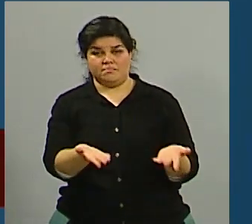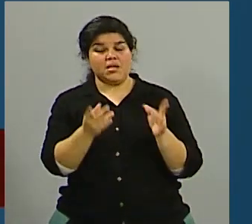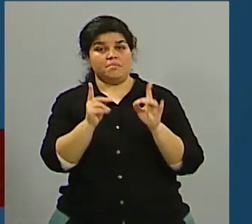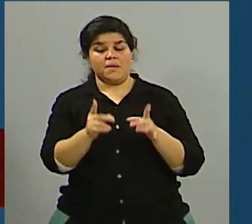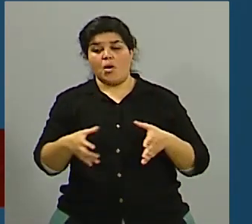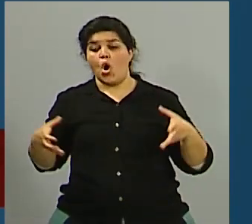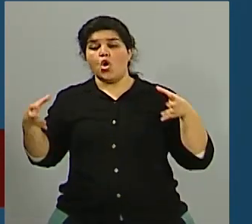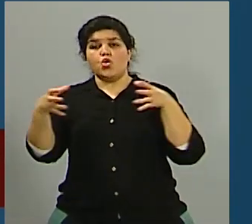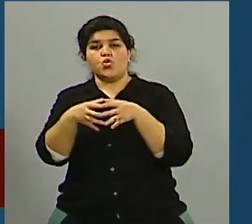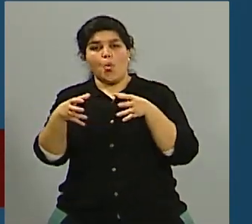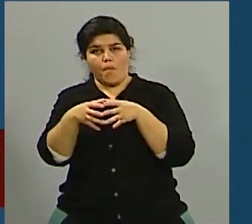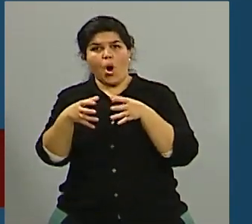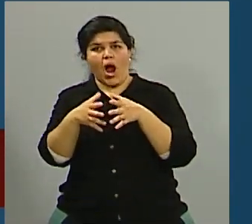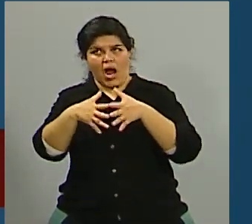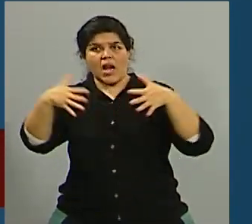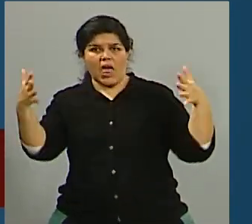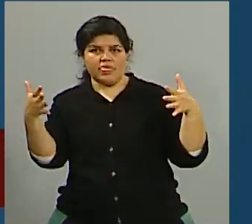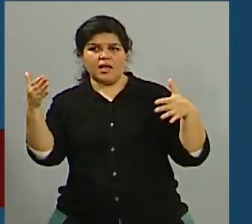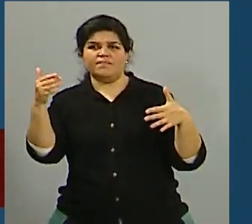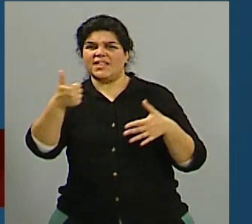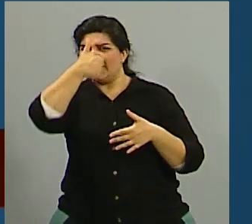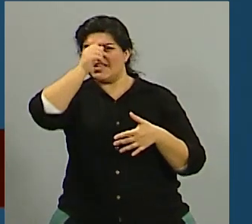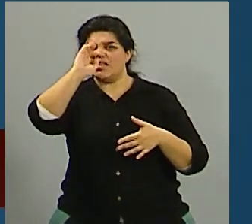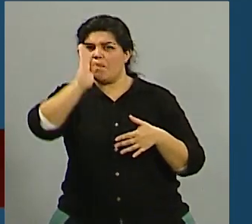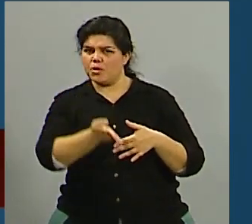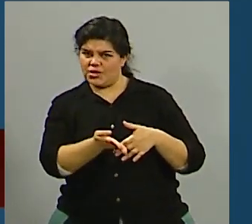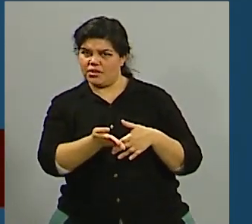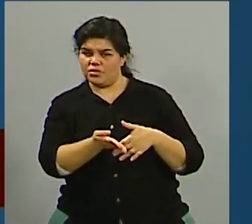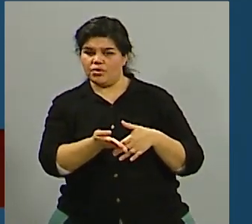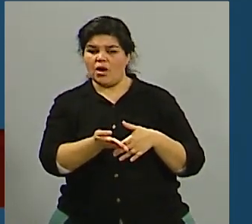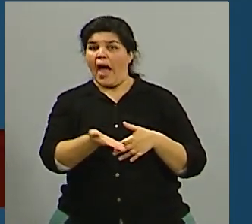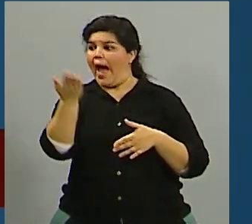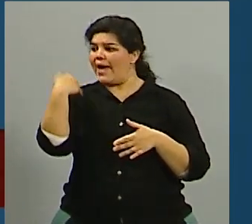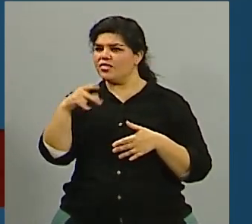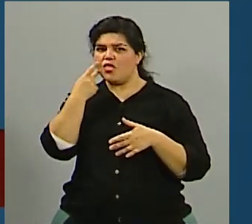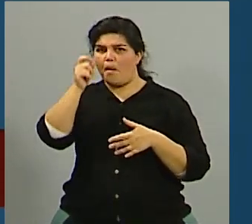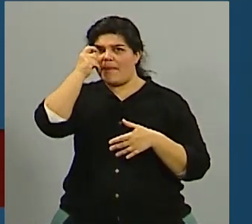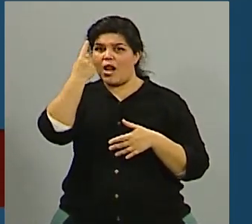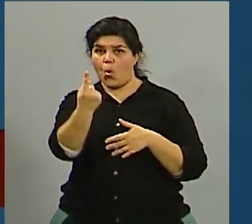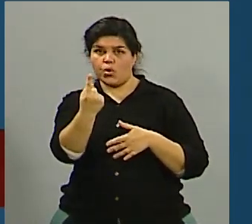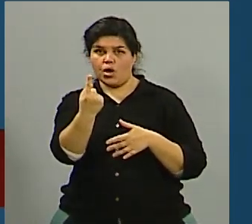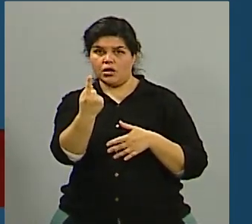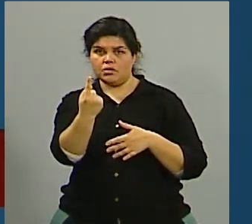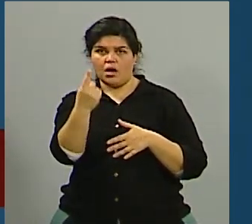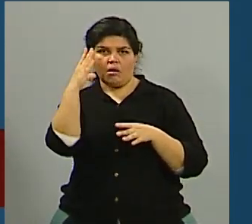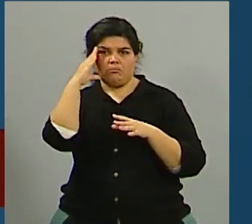del electorado, no sé si algo como del 60% del electorado, digo, están